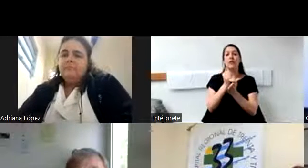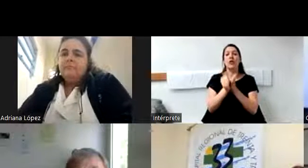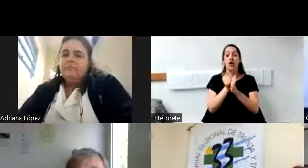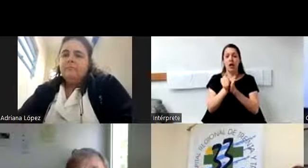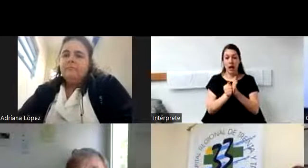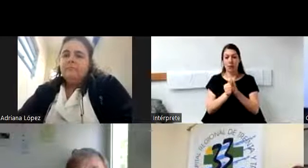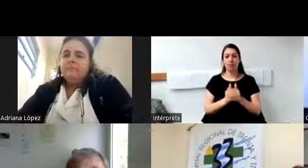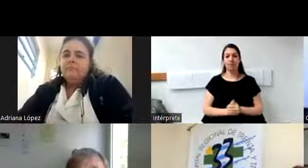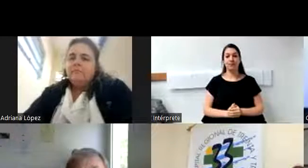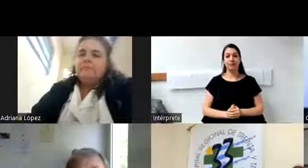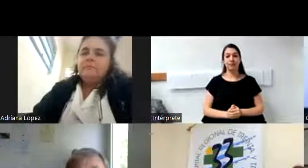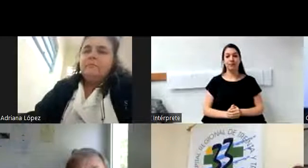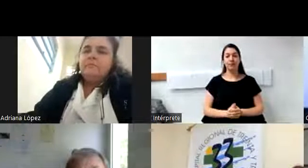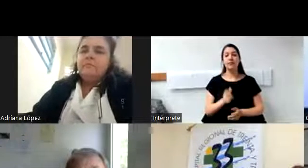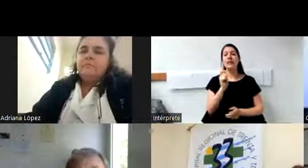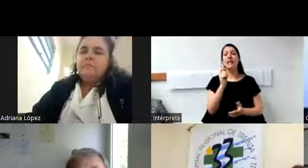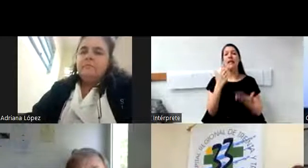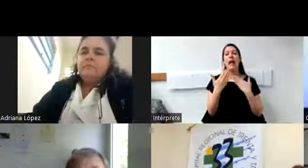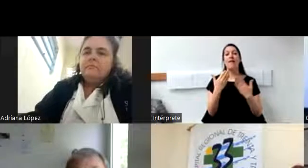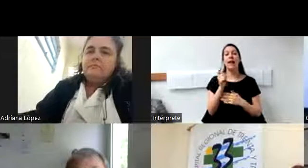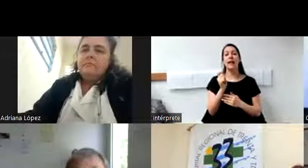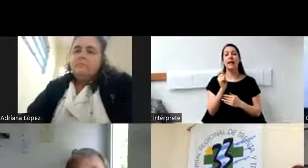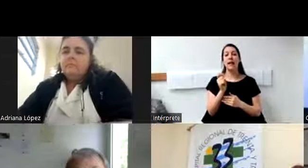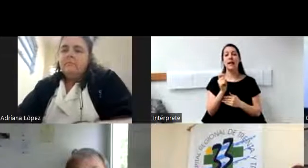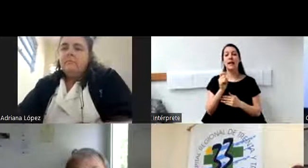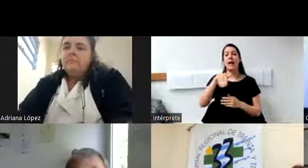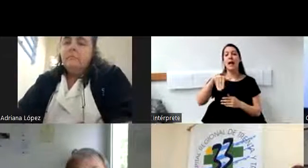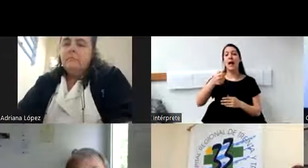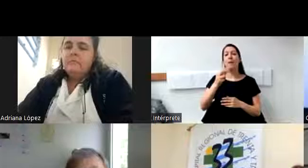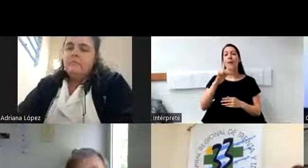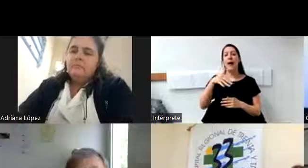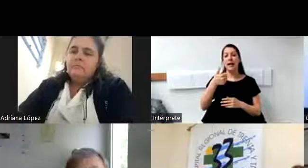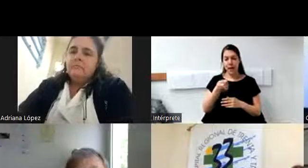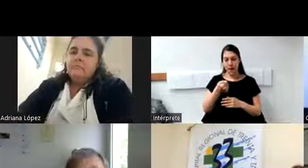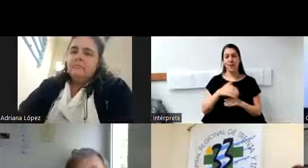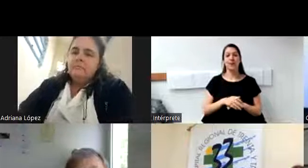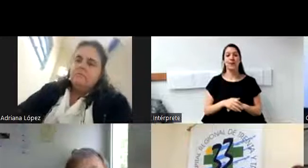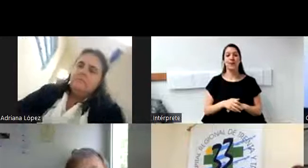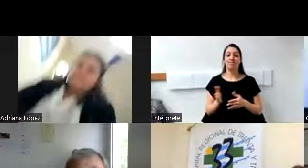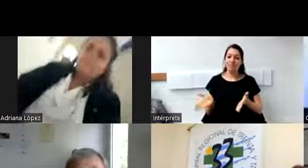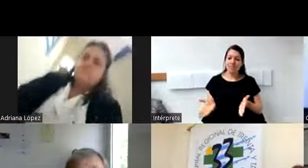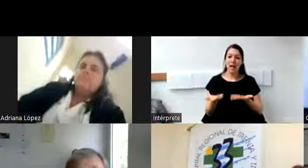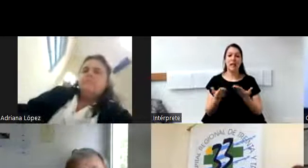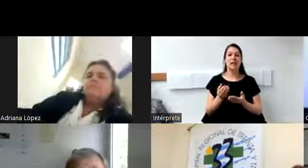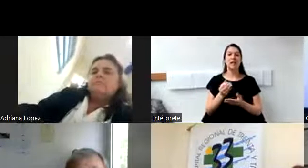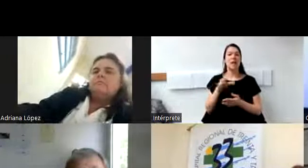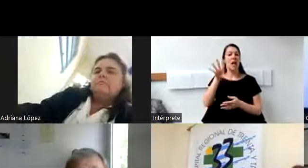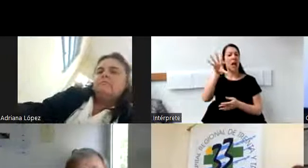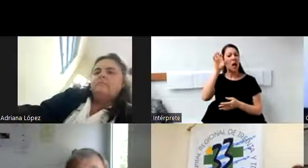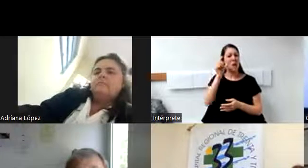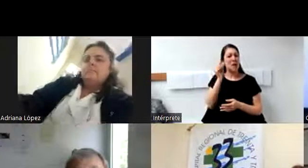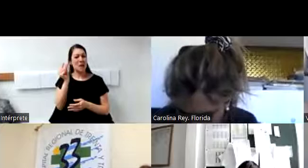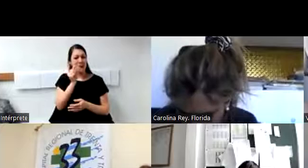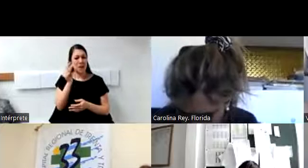Hola. ¿Quién es que habla? María Rodríguez del Hospital. María, adelante, se te escucha muy, muy